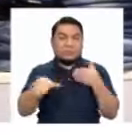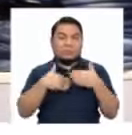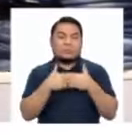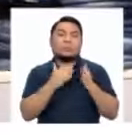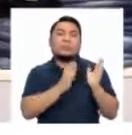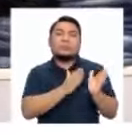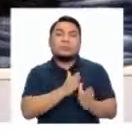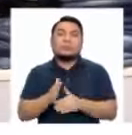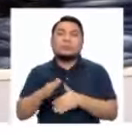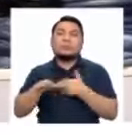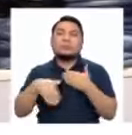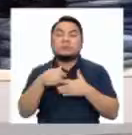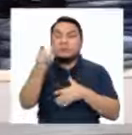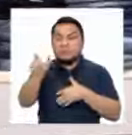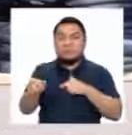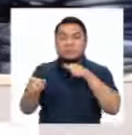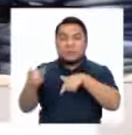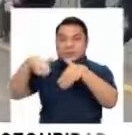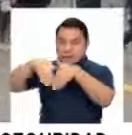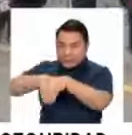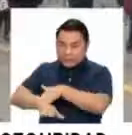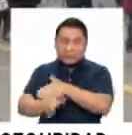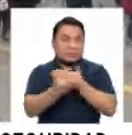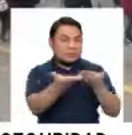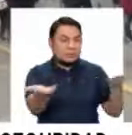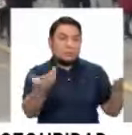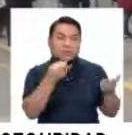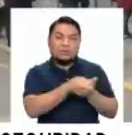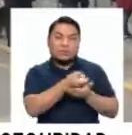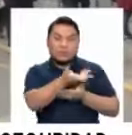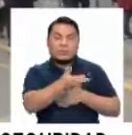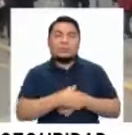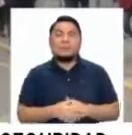proceso de para que la persona entre.